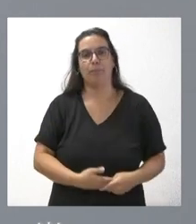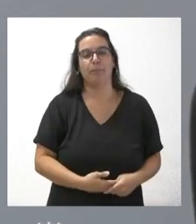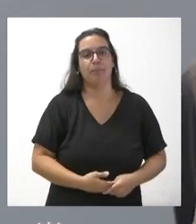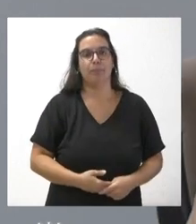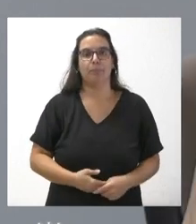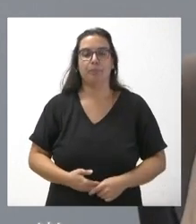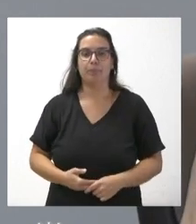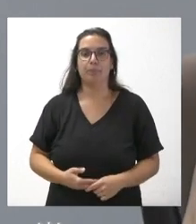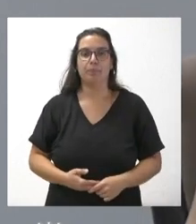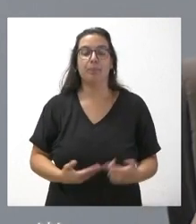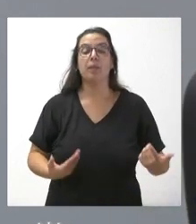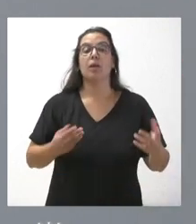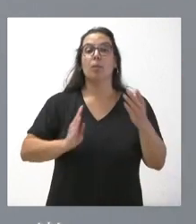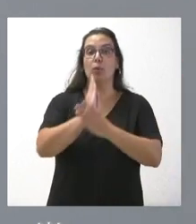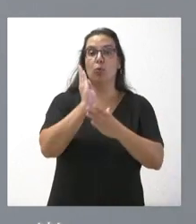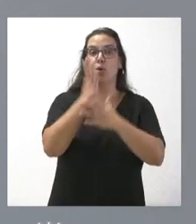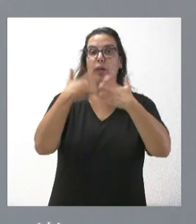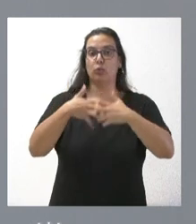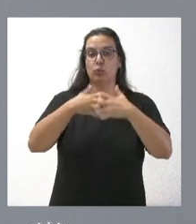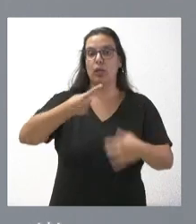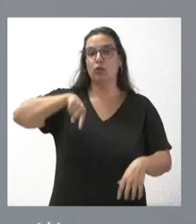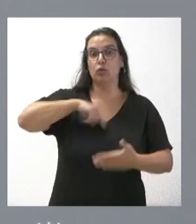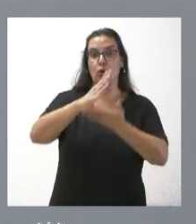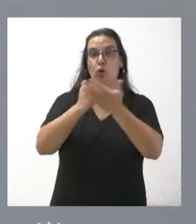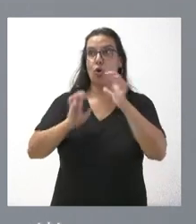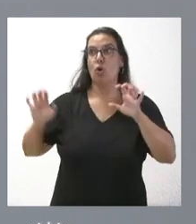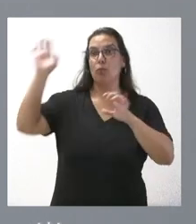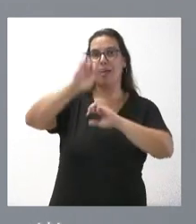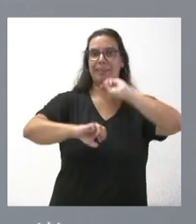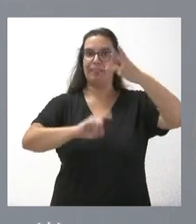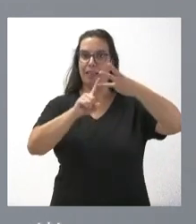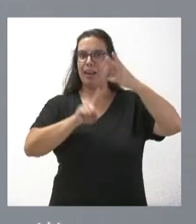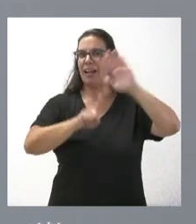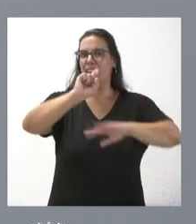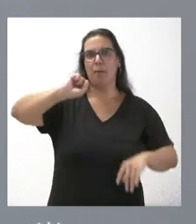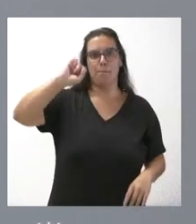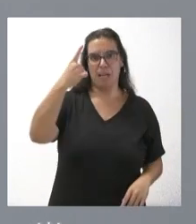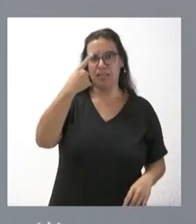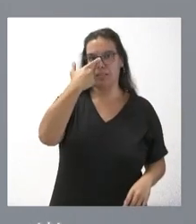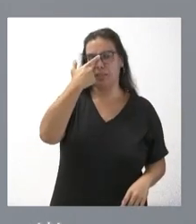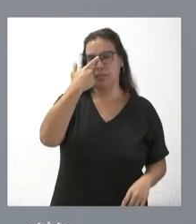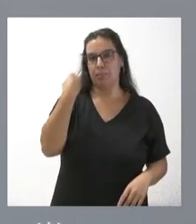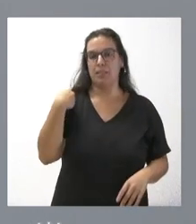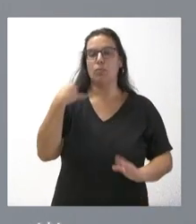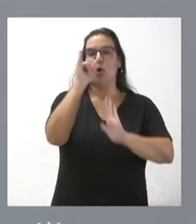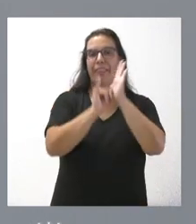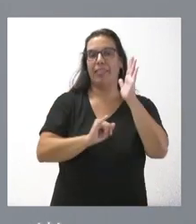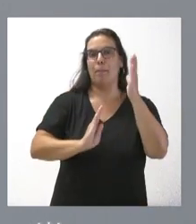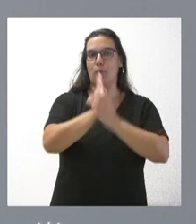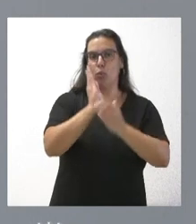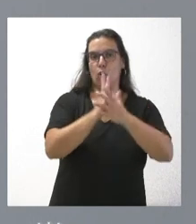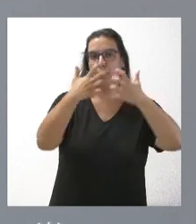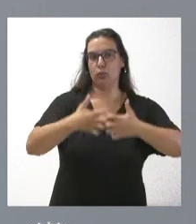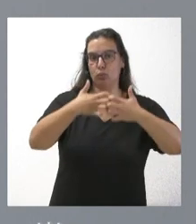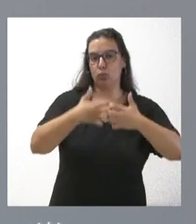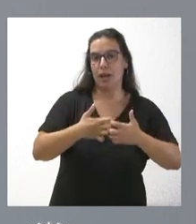millones de euros. En la producción industrial, la nuestra es la tercera comunidad autónoma con mayor crecimiento del índice de producción industrial,